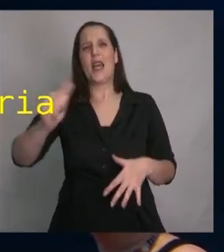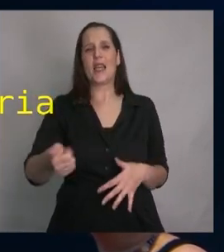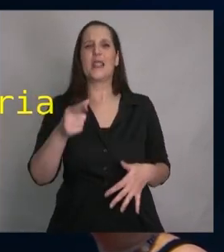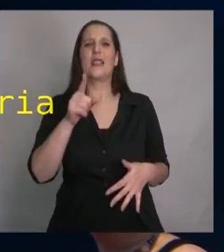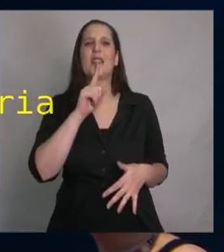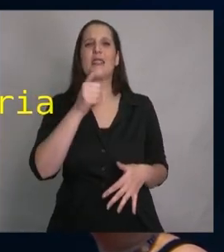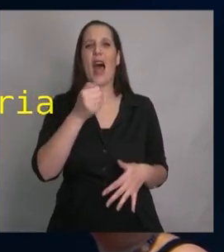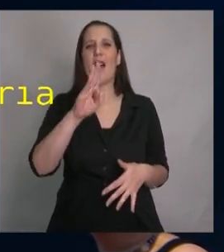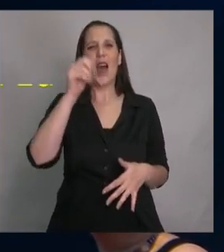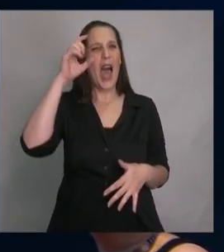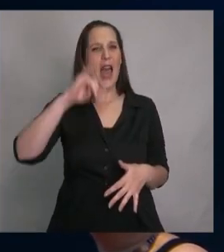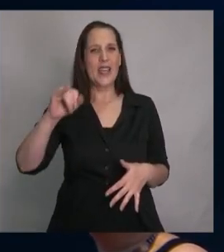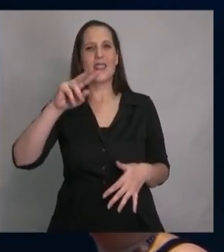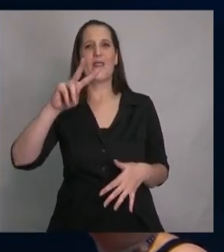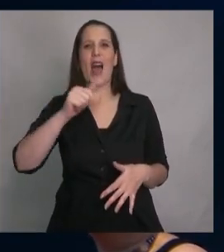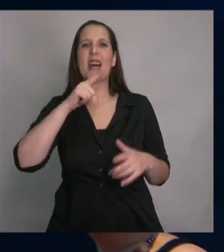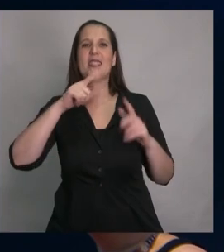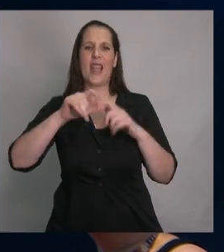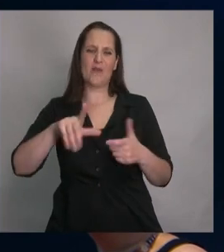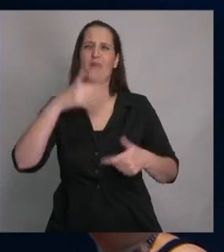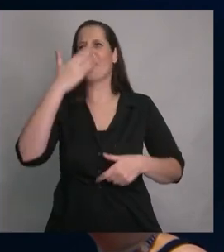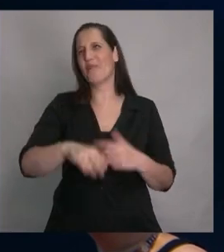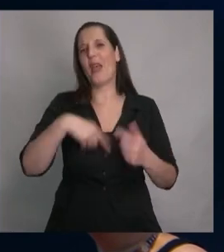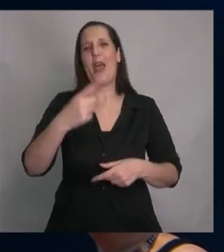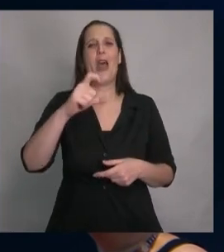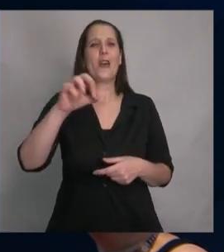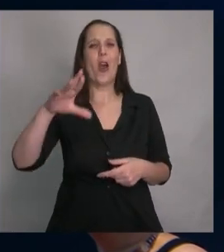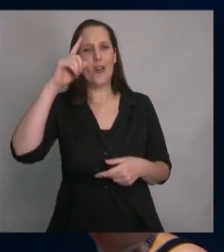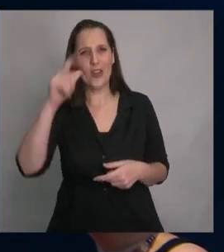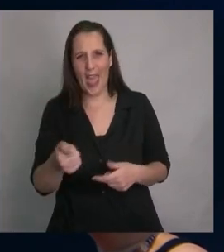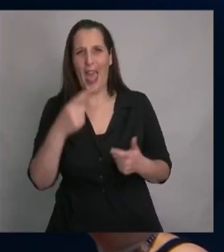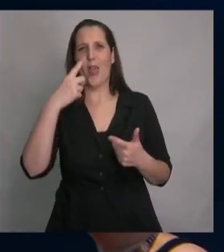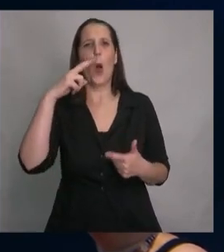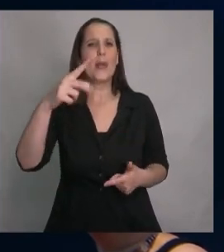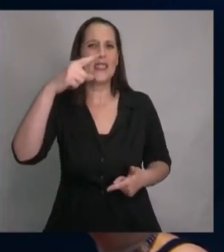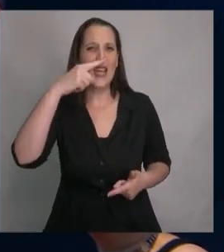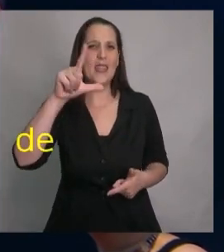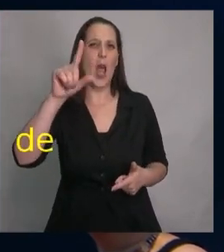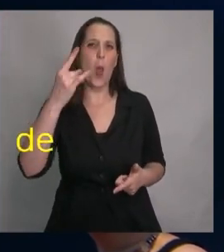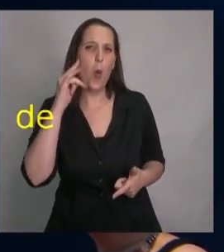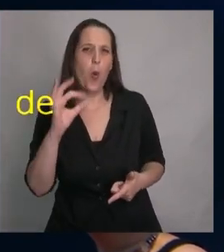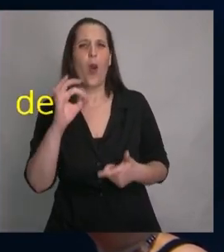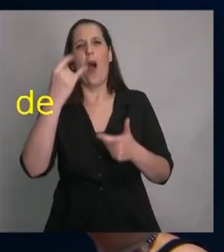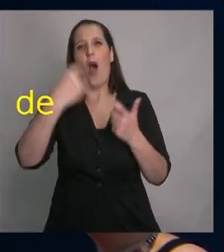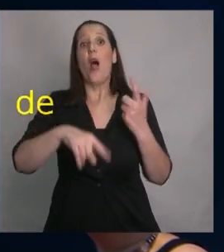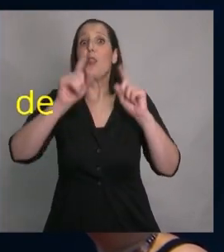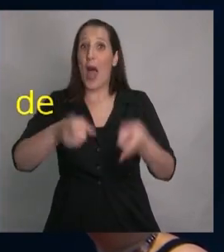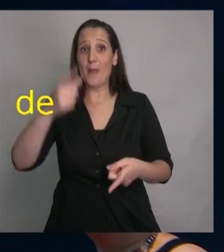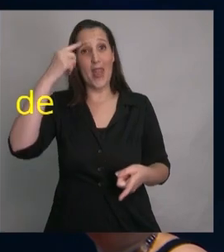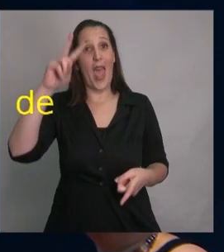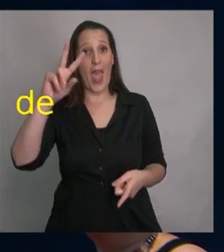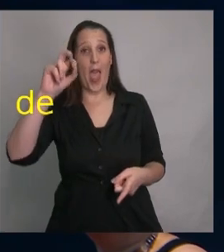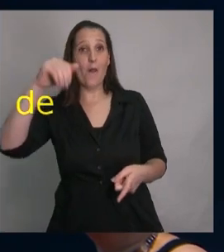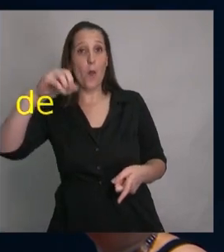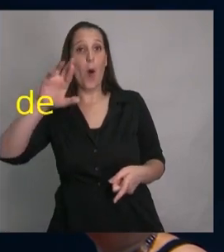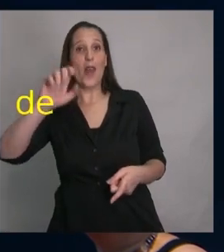Correa en 2007, victoria de Lugo. Tivemos Evo Morales, Evo Morales no medio